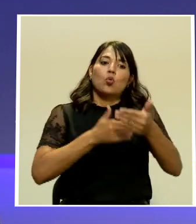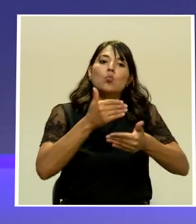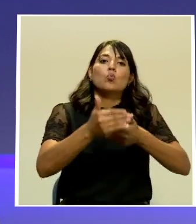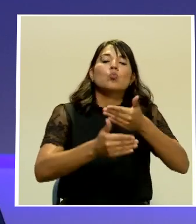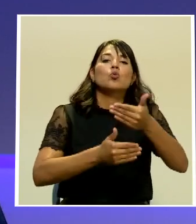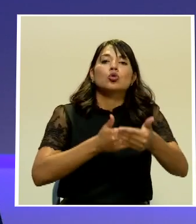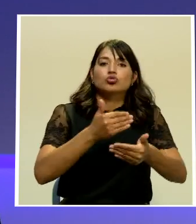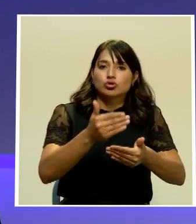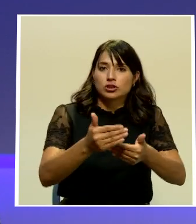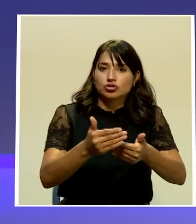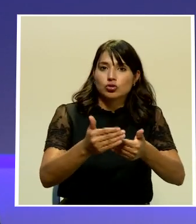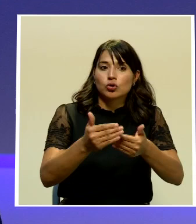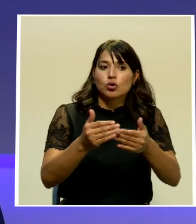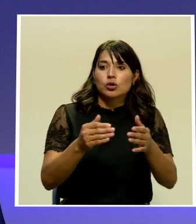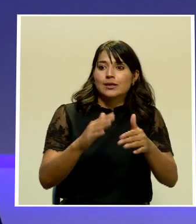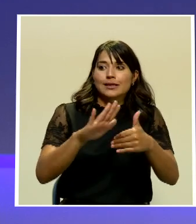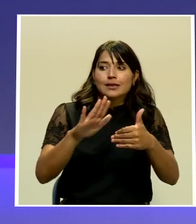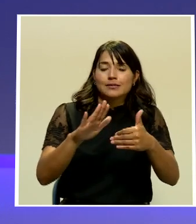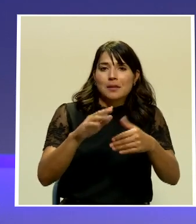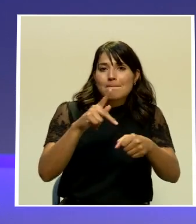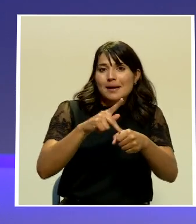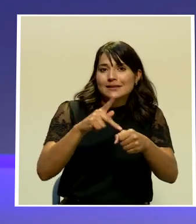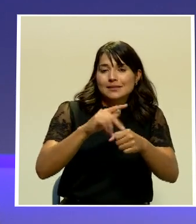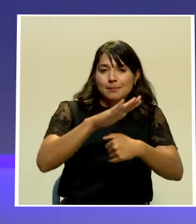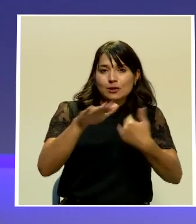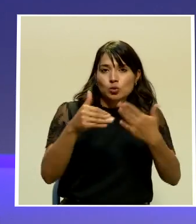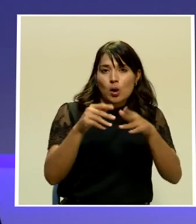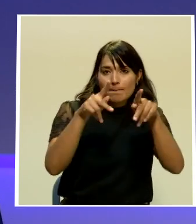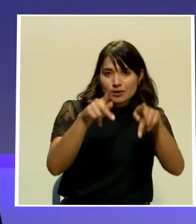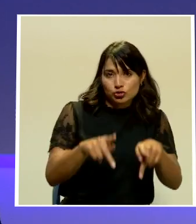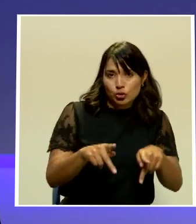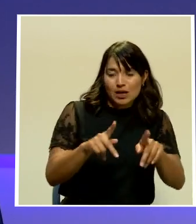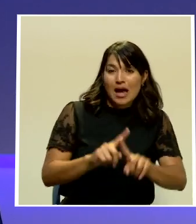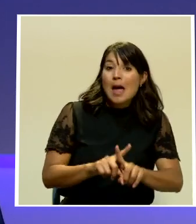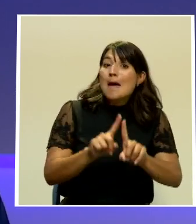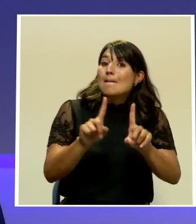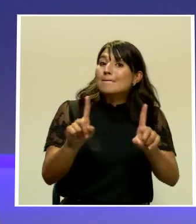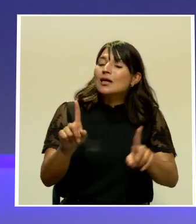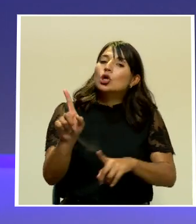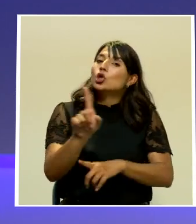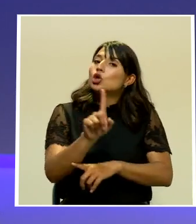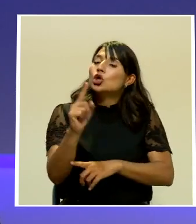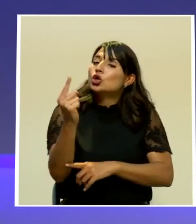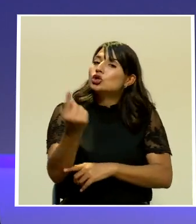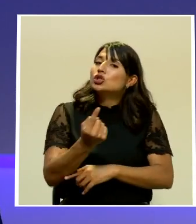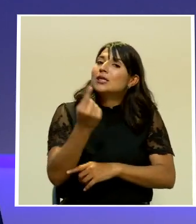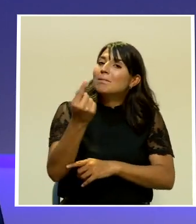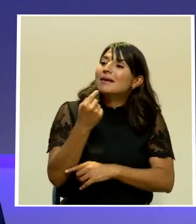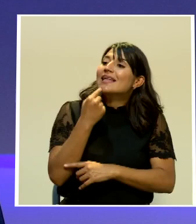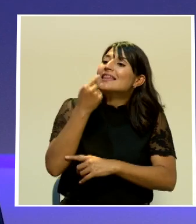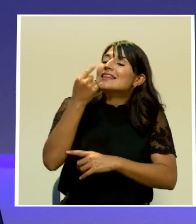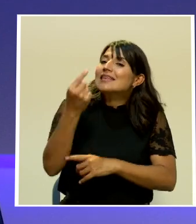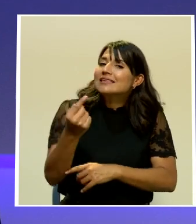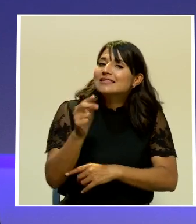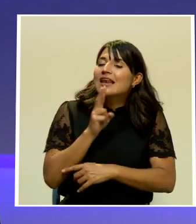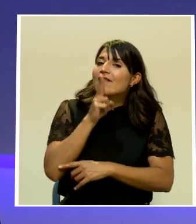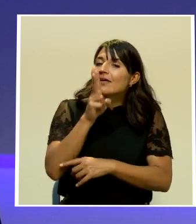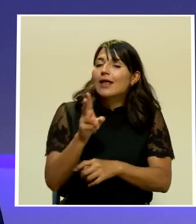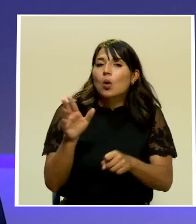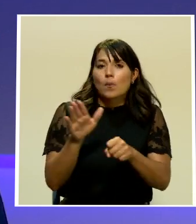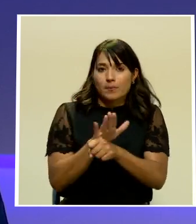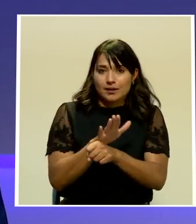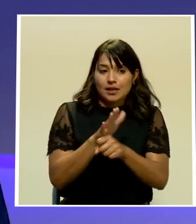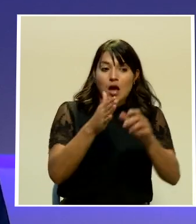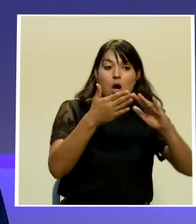siempre se dice la verdad o no siempre se dice toda la verdad. Los pueblos, como las